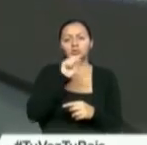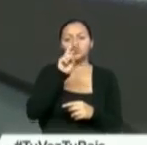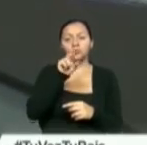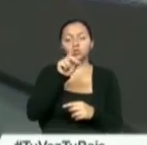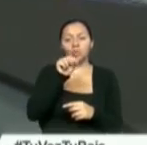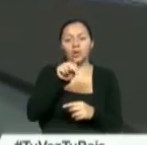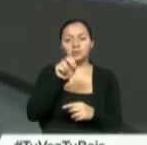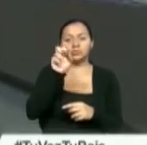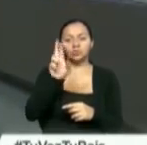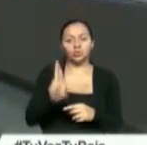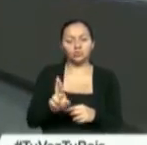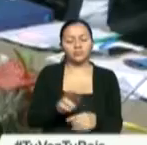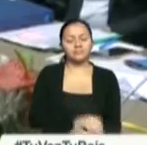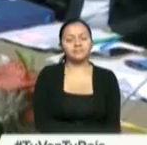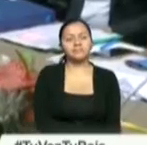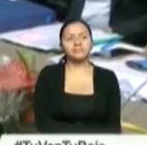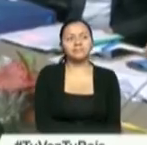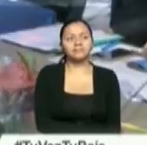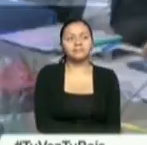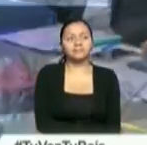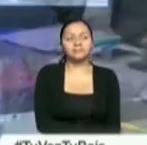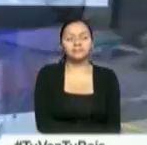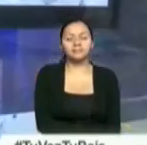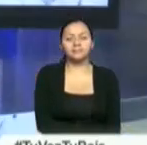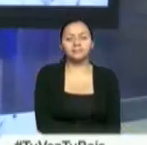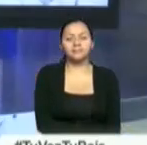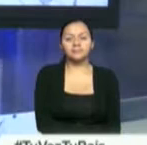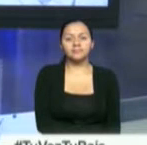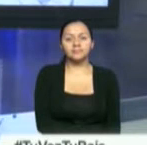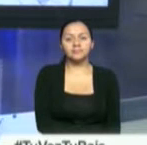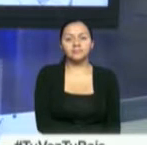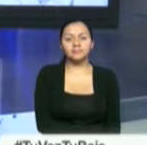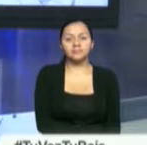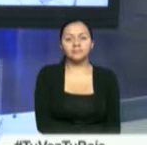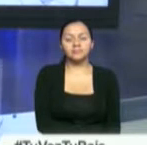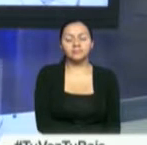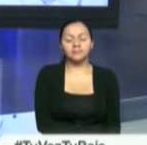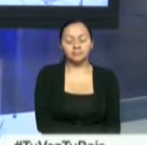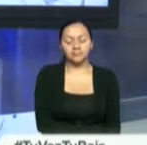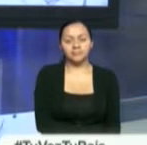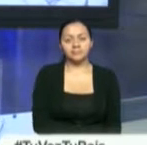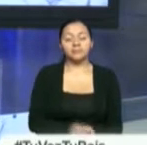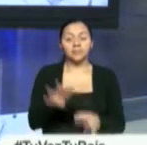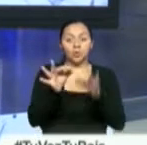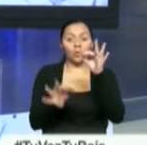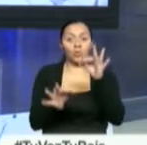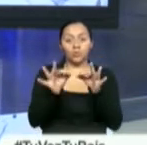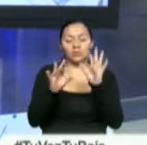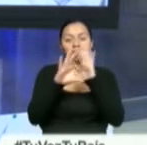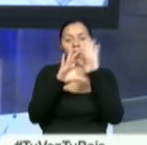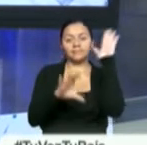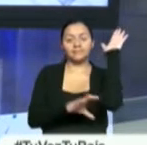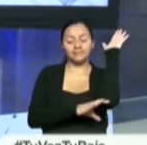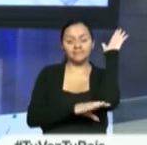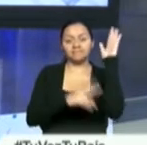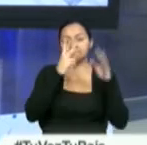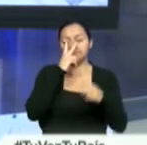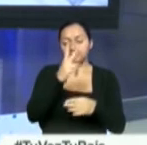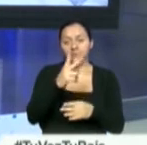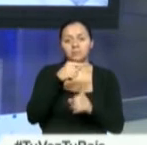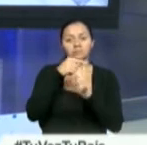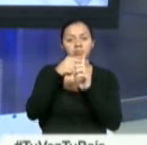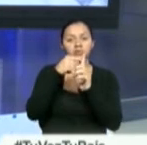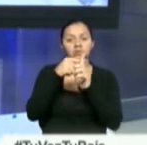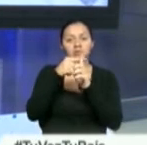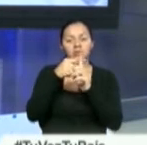sur cristina pavón noticiero ciudadano la corte constitucional emitió el dictamen favorable para la